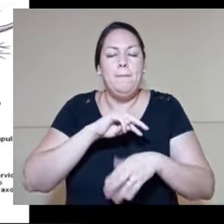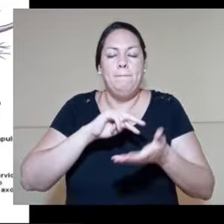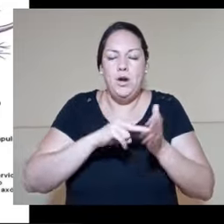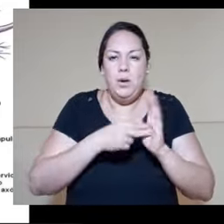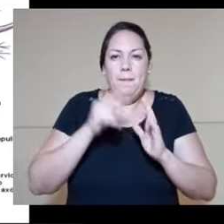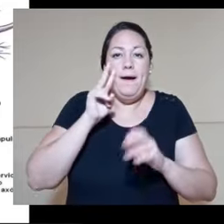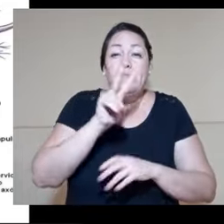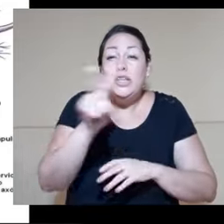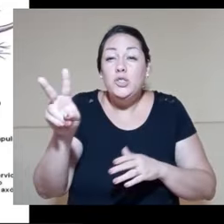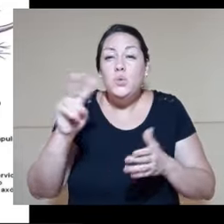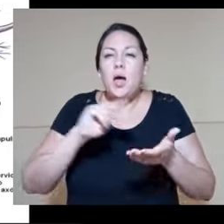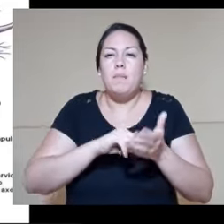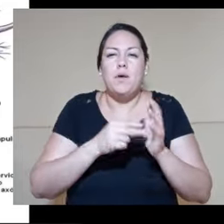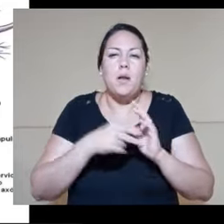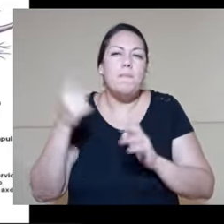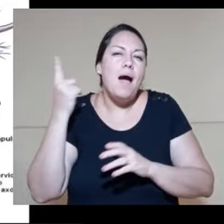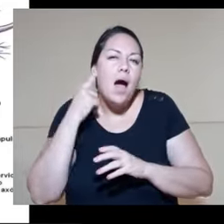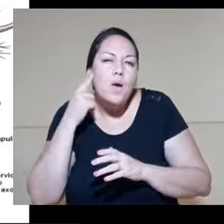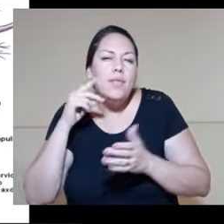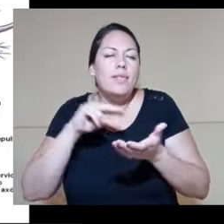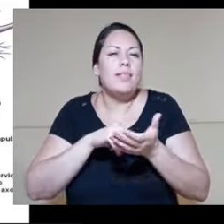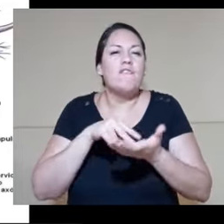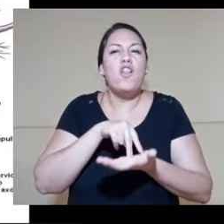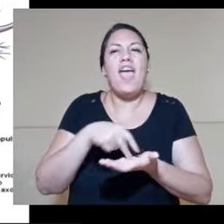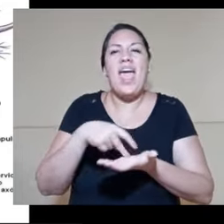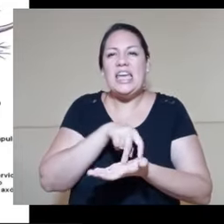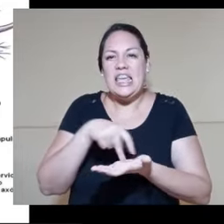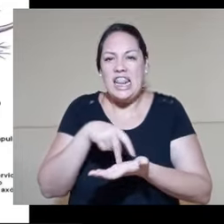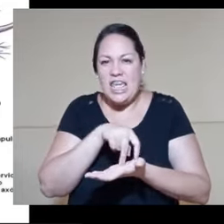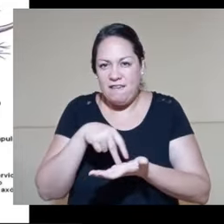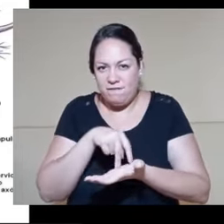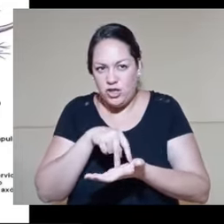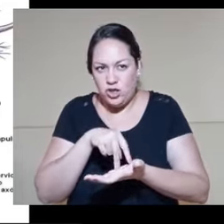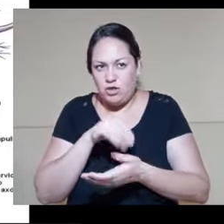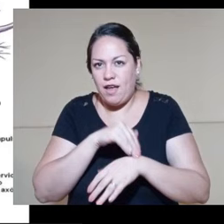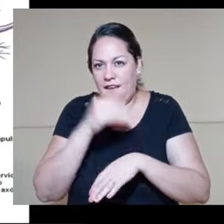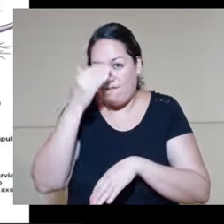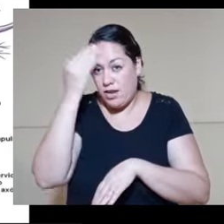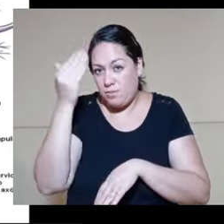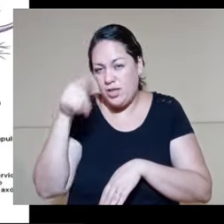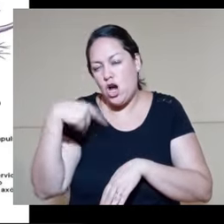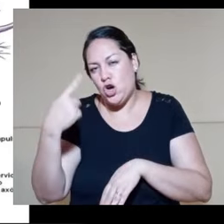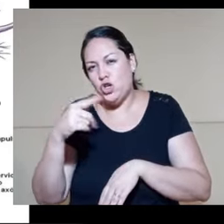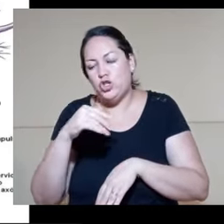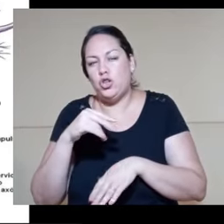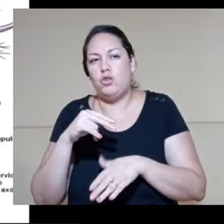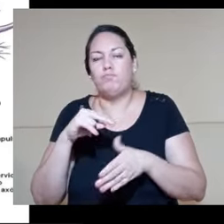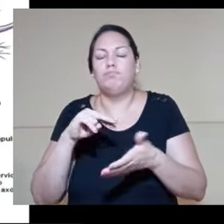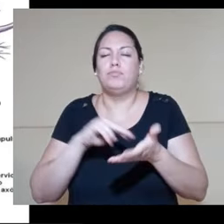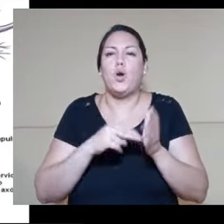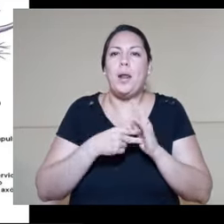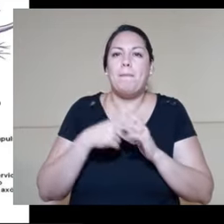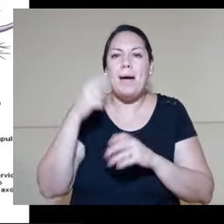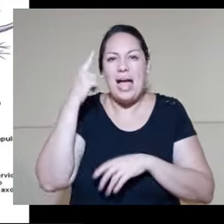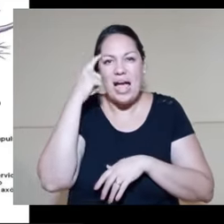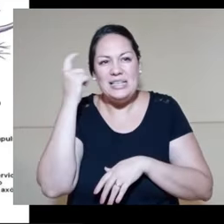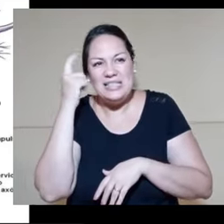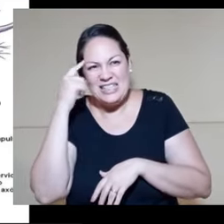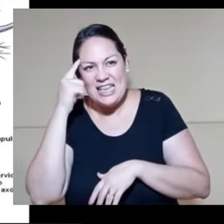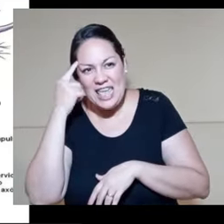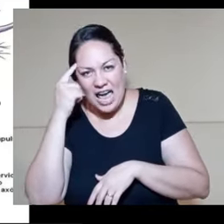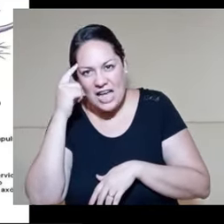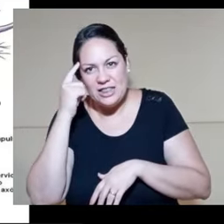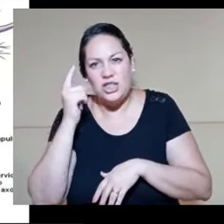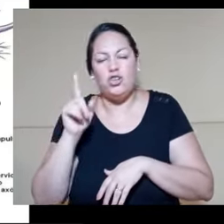el de la esclerosis múltiple empieza con problemas visuales, auditivos, de equilibrio, algunos a veces